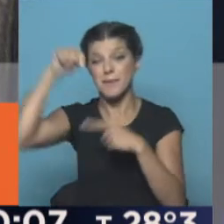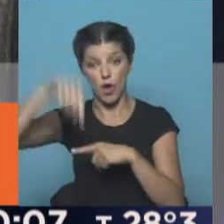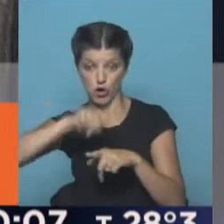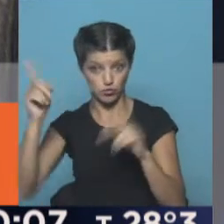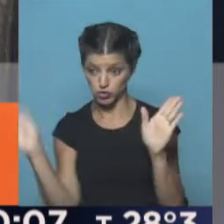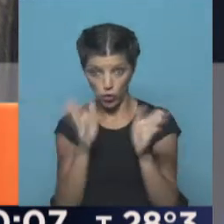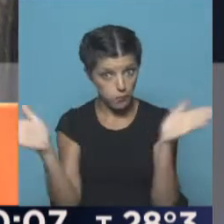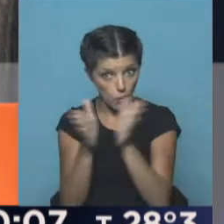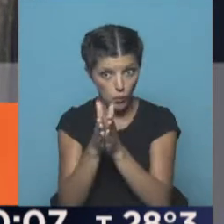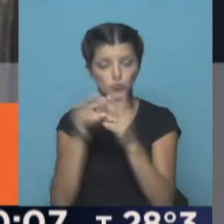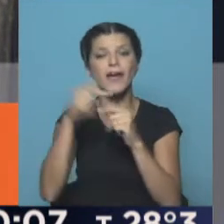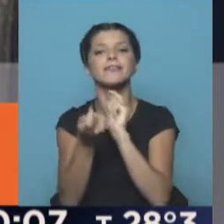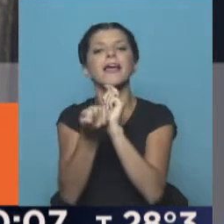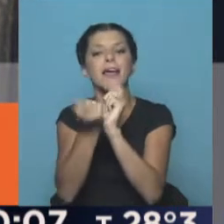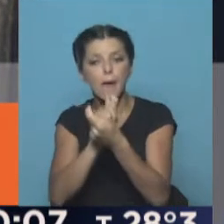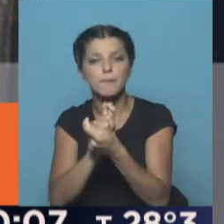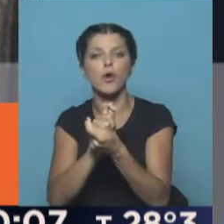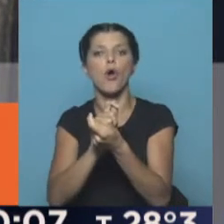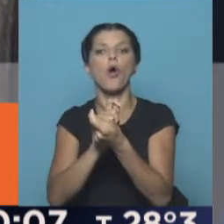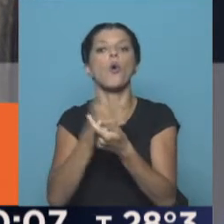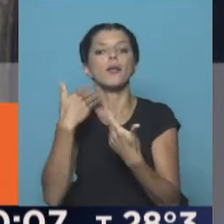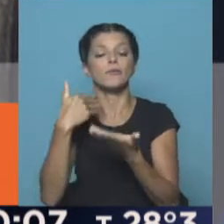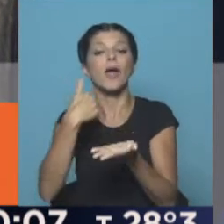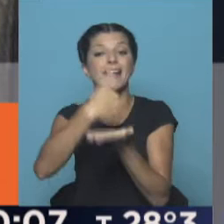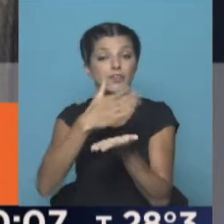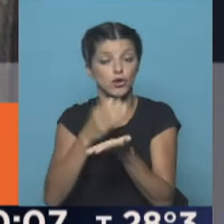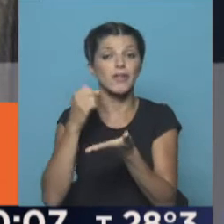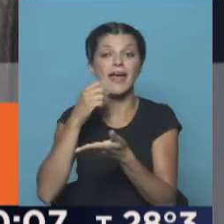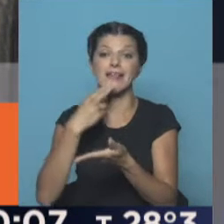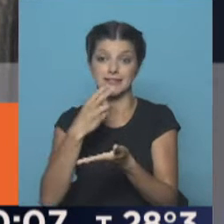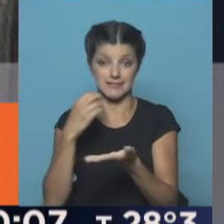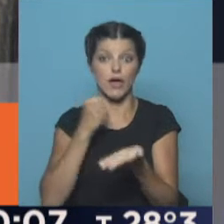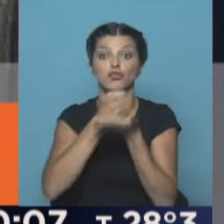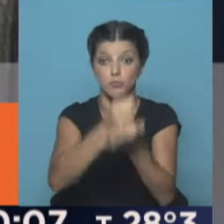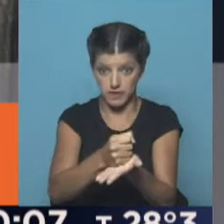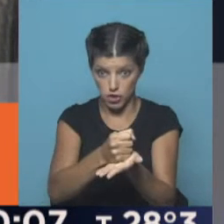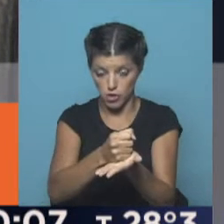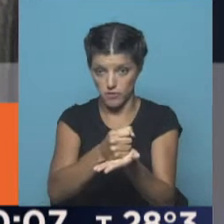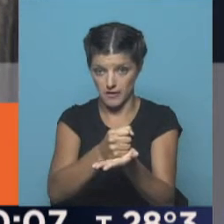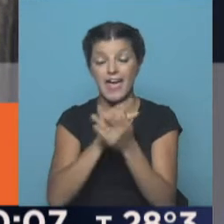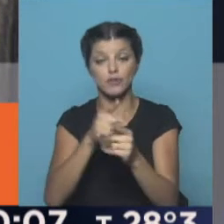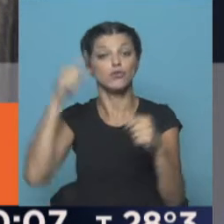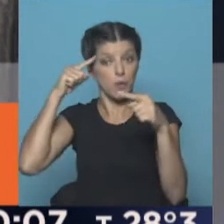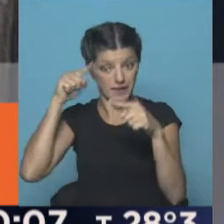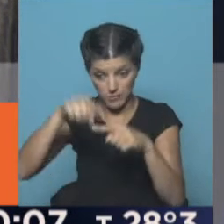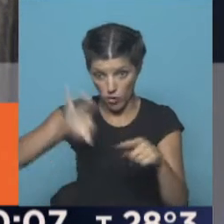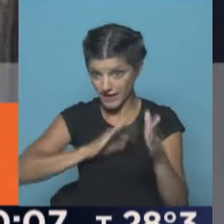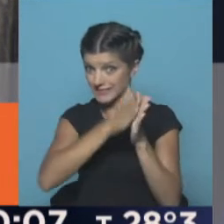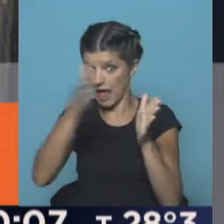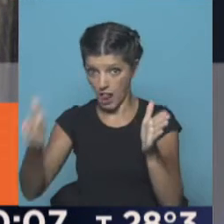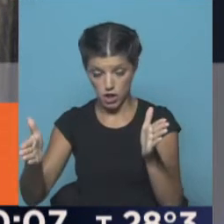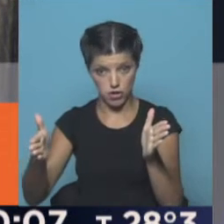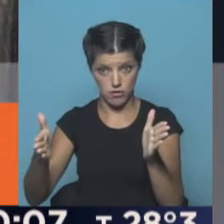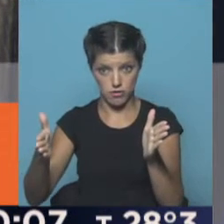recupero o esta reducción de los subsidios en el sector eléctrico están dentro de las pautas que hemos fijado por este año para